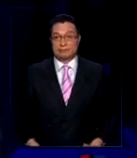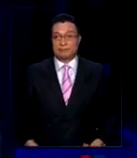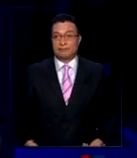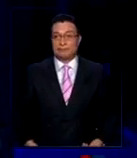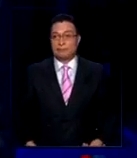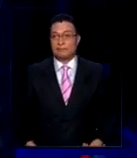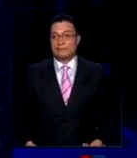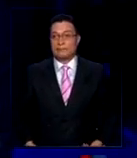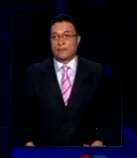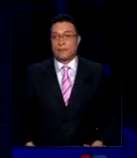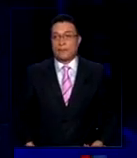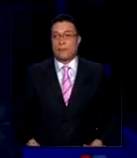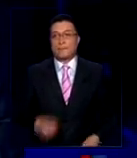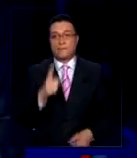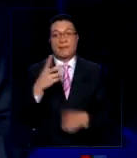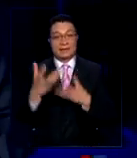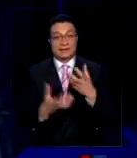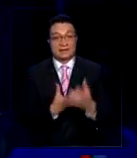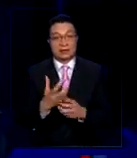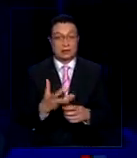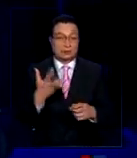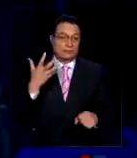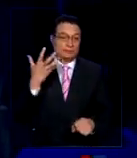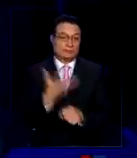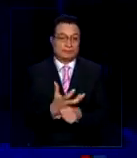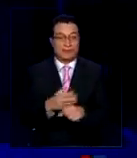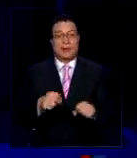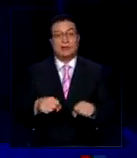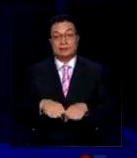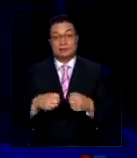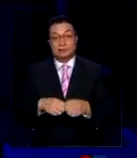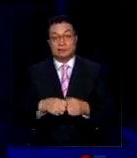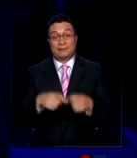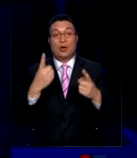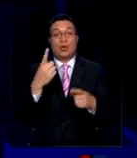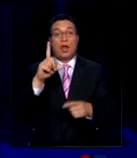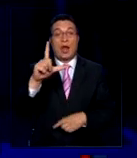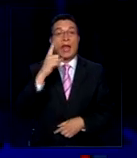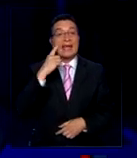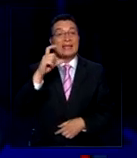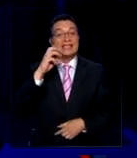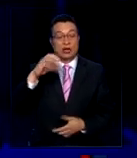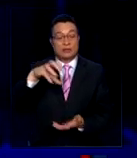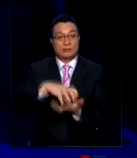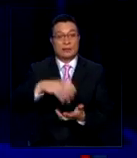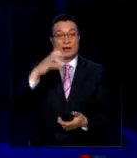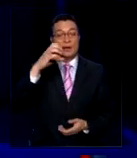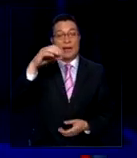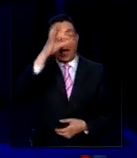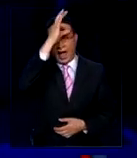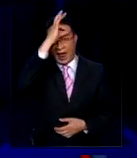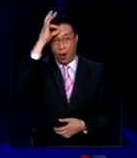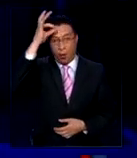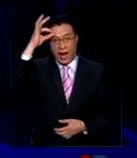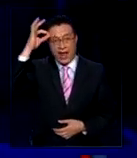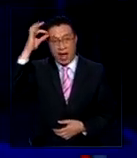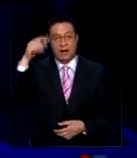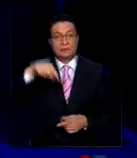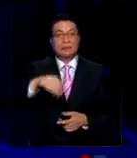sal y un incendio de grandes proporciones destruyó gran parte del único Liceo en hercilla en la región de la araucanía el incendio fue